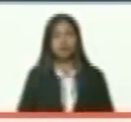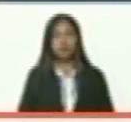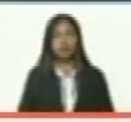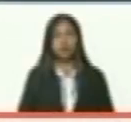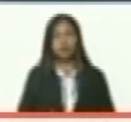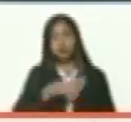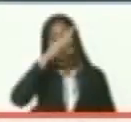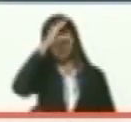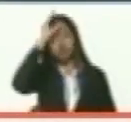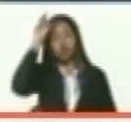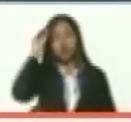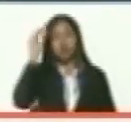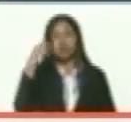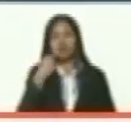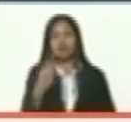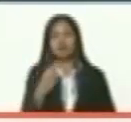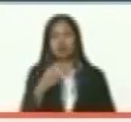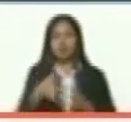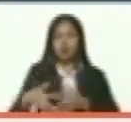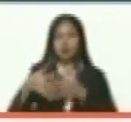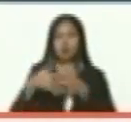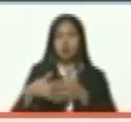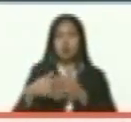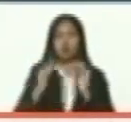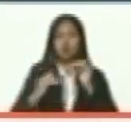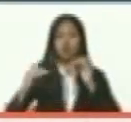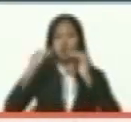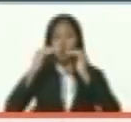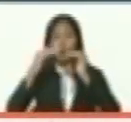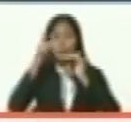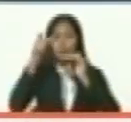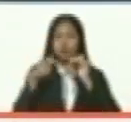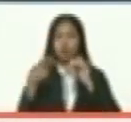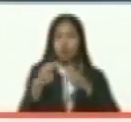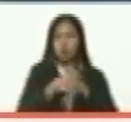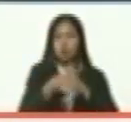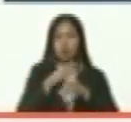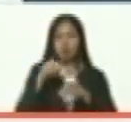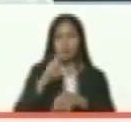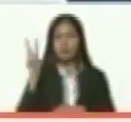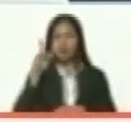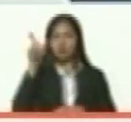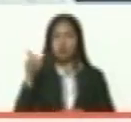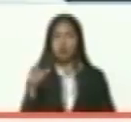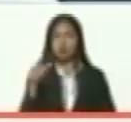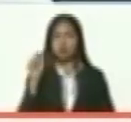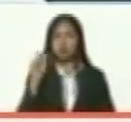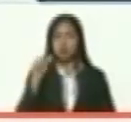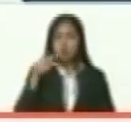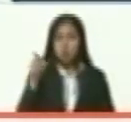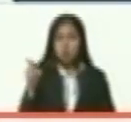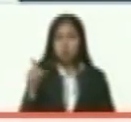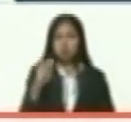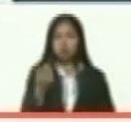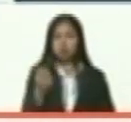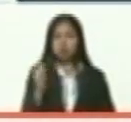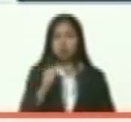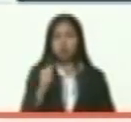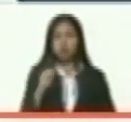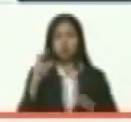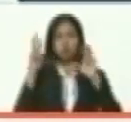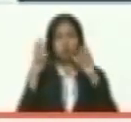Trump dice que Estados Unidos dialoga a nivel muy alto con funcionarios venezolanos. Y es así, y no es